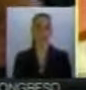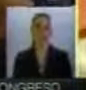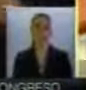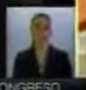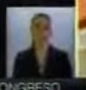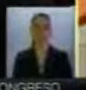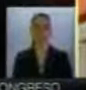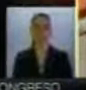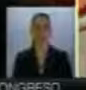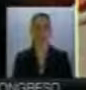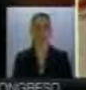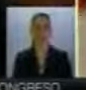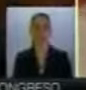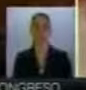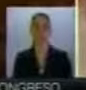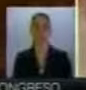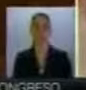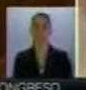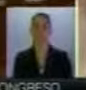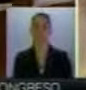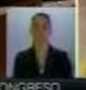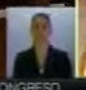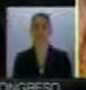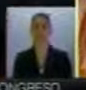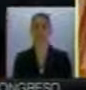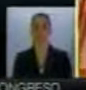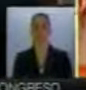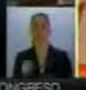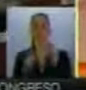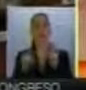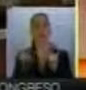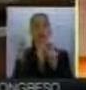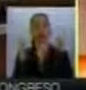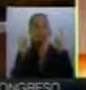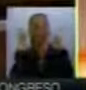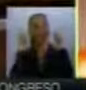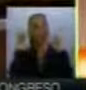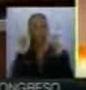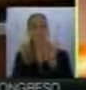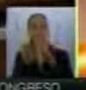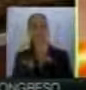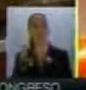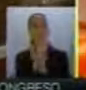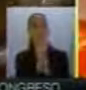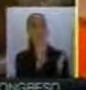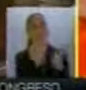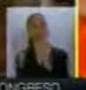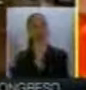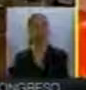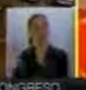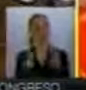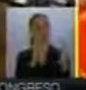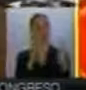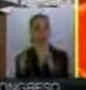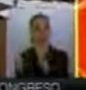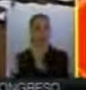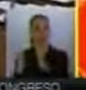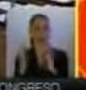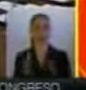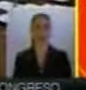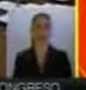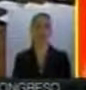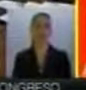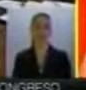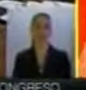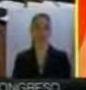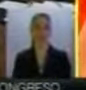política, el mismo sector empresarial, etcétera, etcétera? Y yo creo que vamos un poco lento en eso, falta un poco. Me parece que el sistema